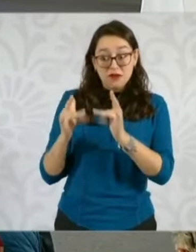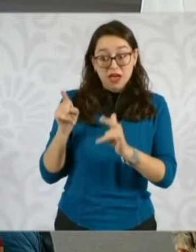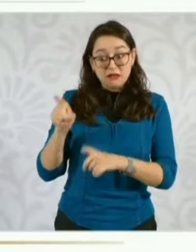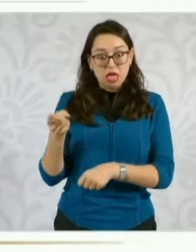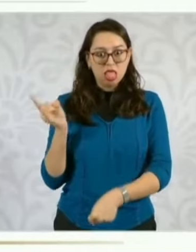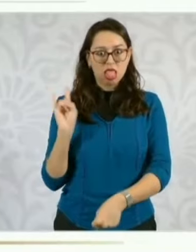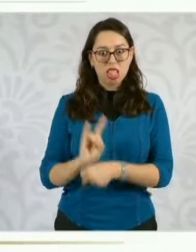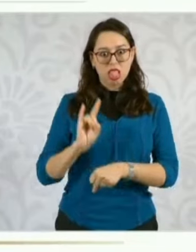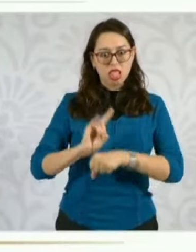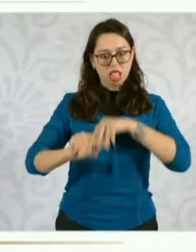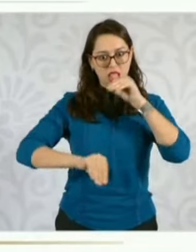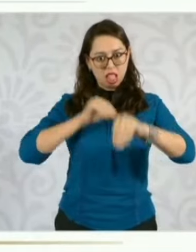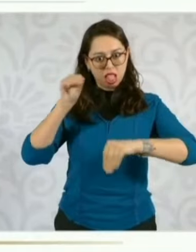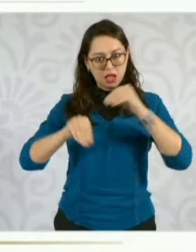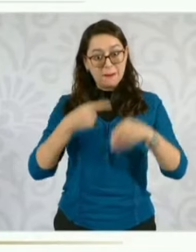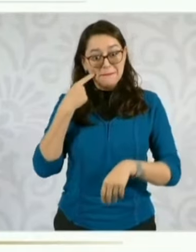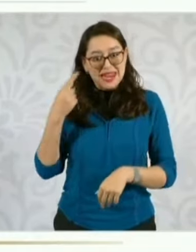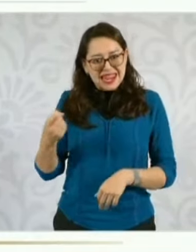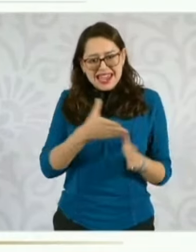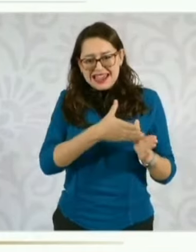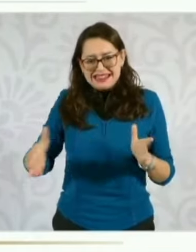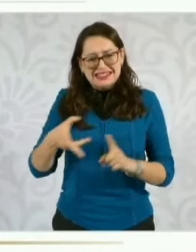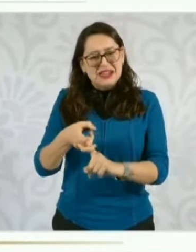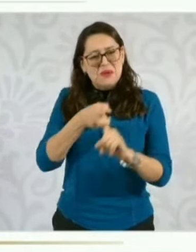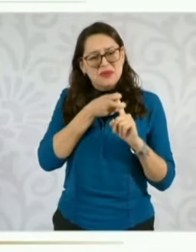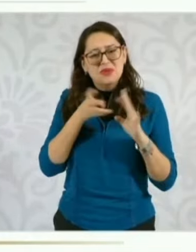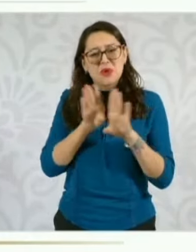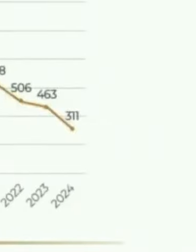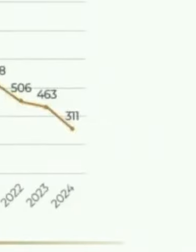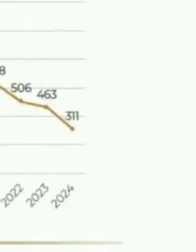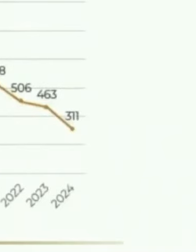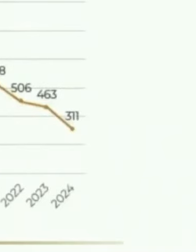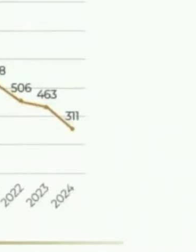Vean nada más la gráfica de secuestros del periodo de Felipe Calderón,